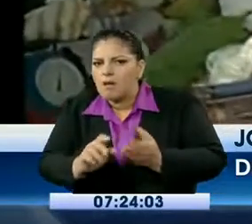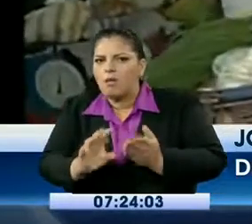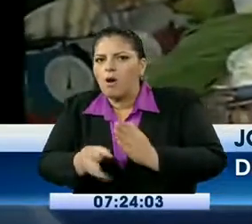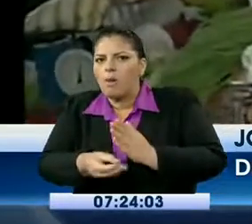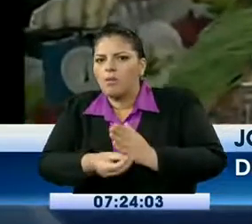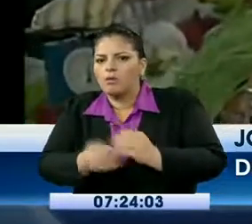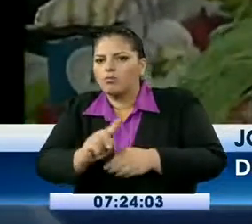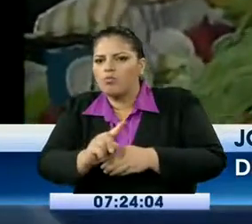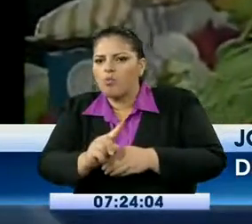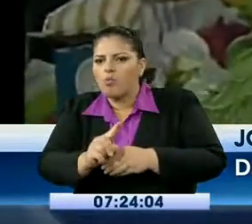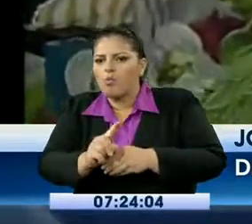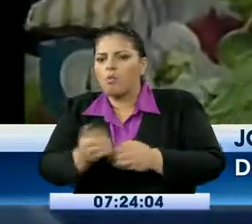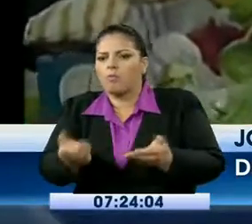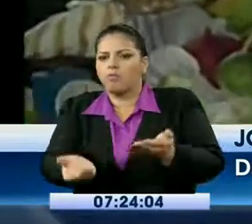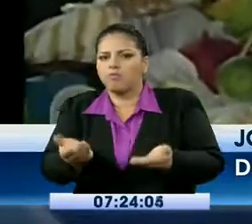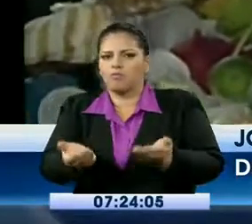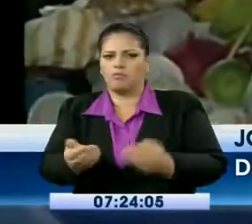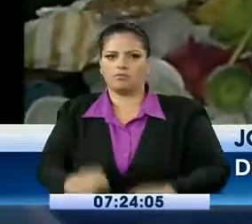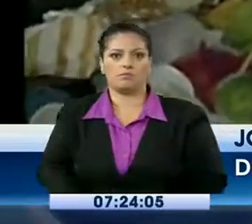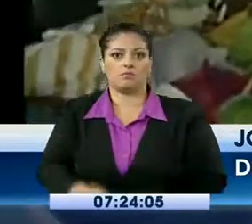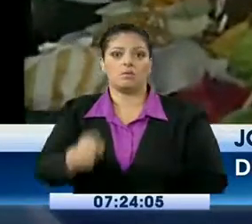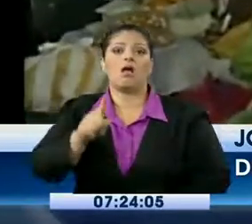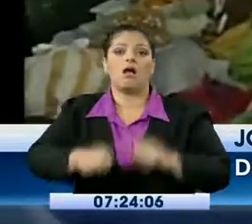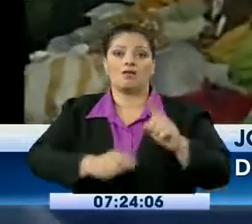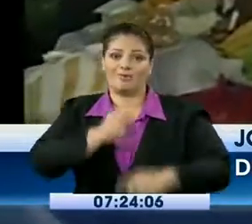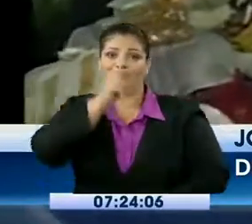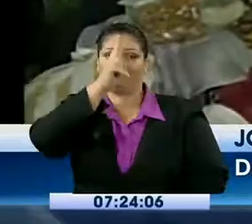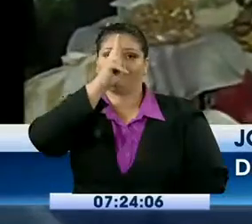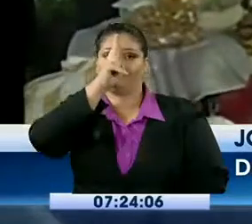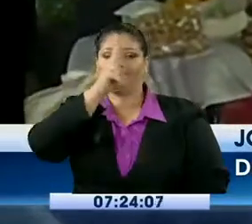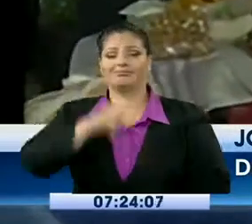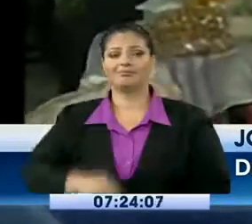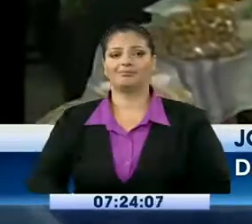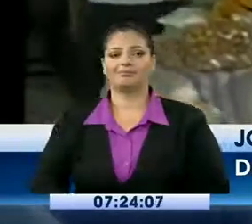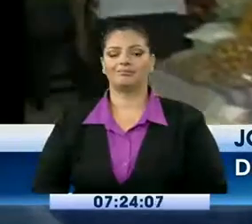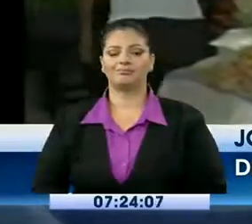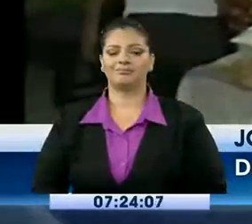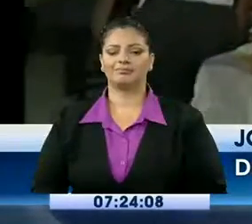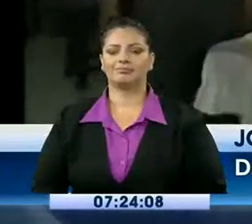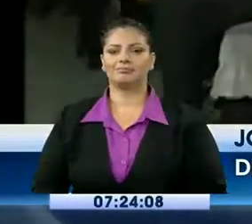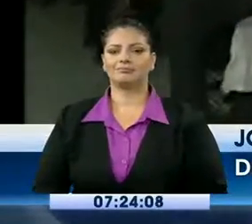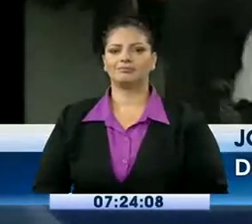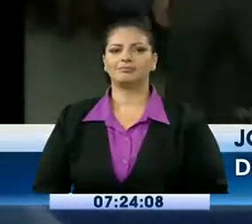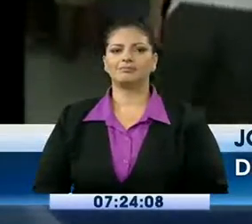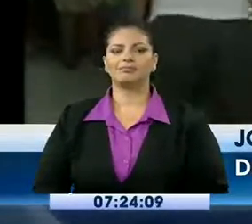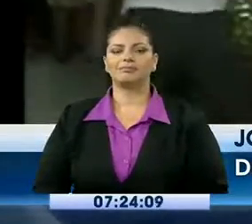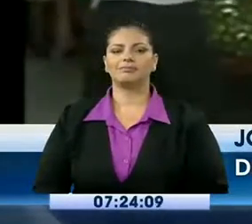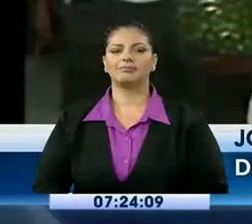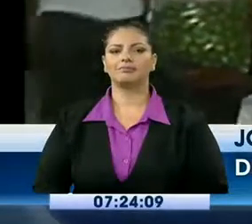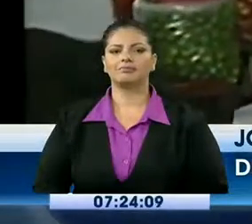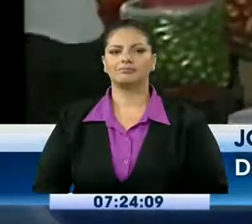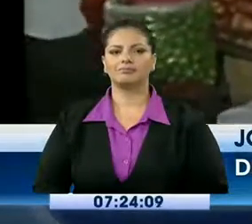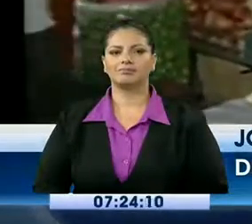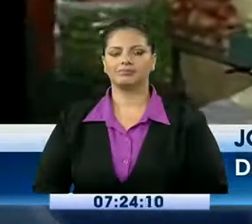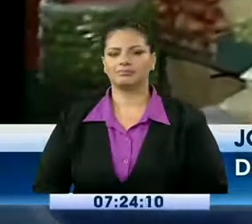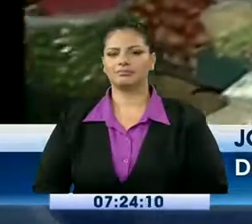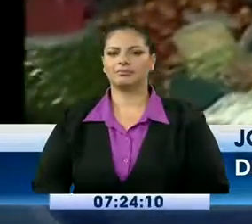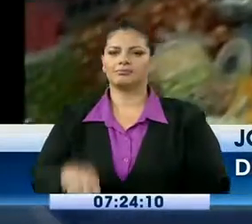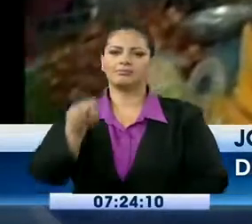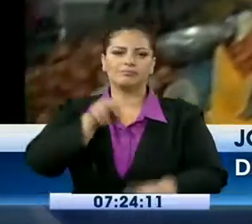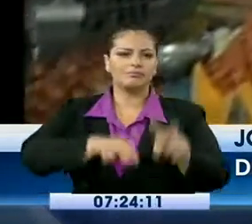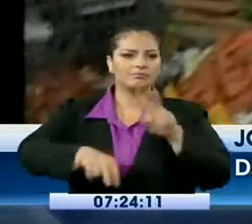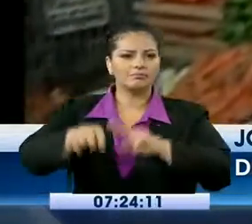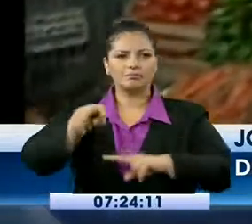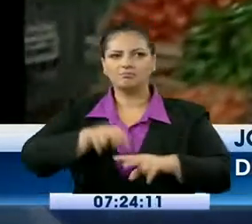al bolsillo de los guayaquileños, de los ecuatorianos, hablando en términos generales. También constatar que en cada uno